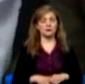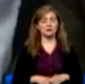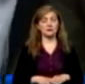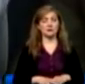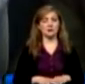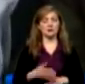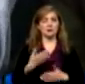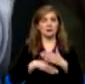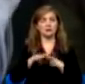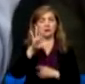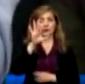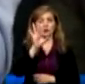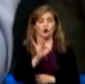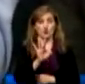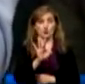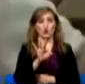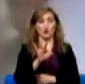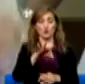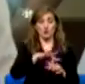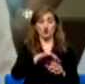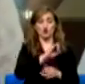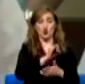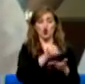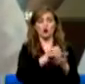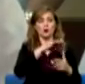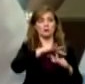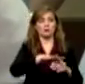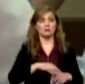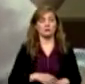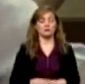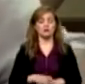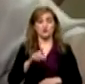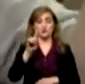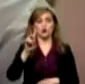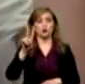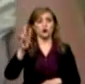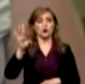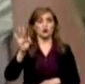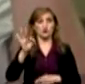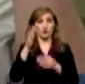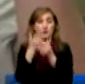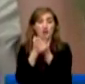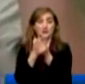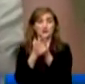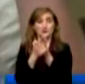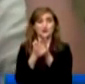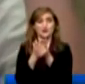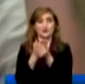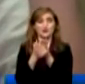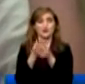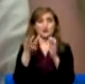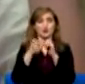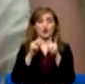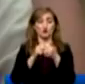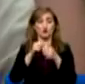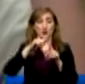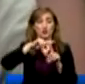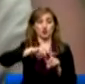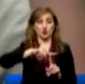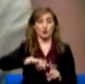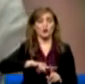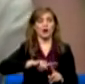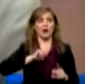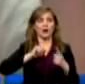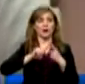59 votos en una sola junta electoral. Y tenemos 129 actas con problemas de suma de